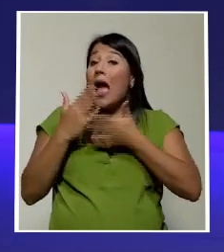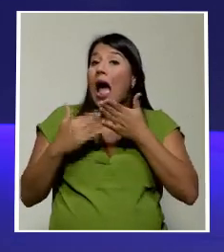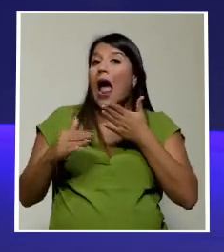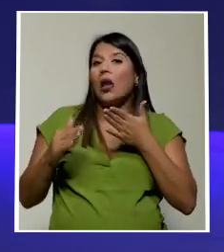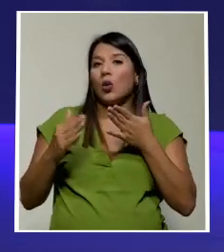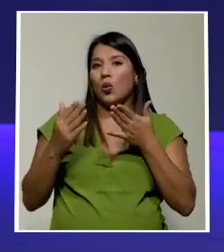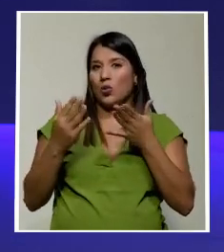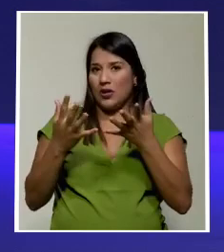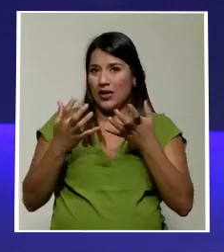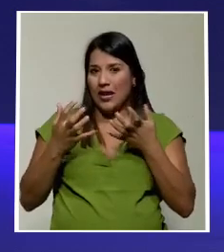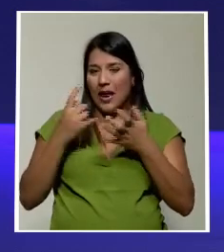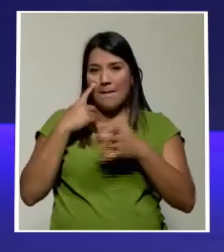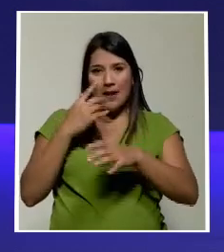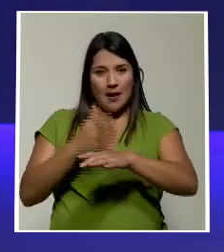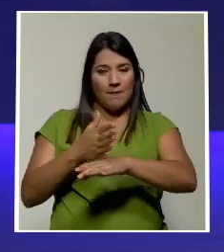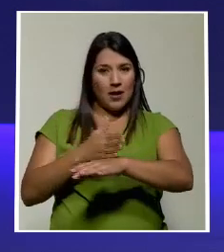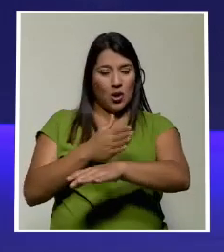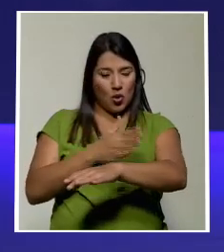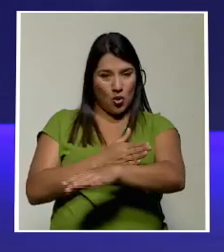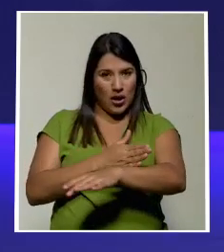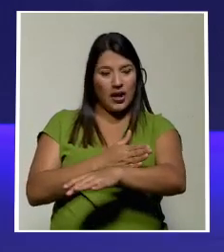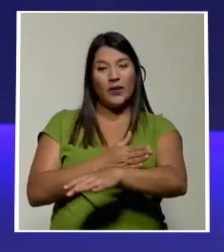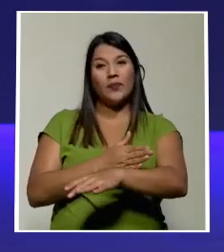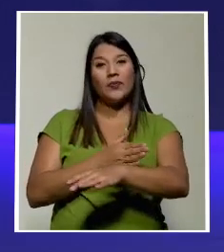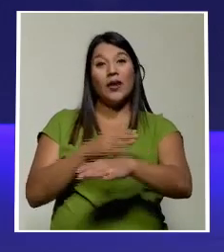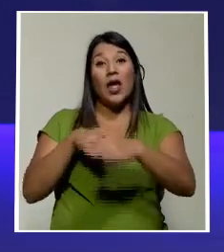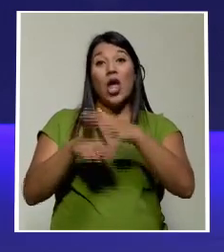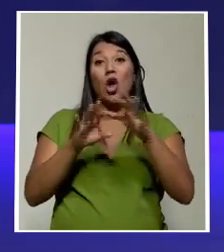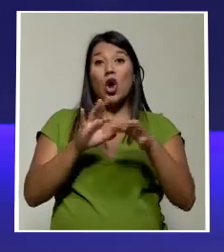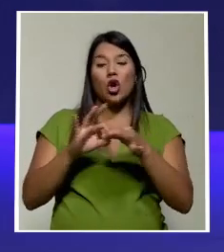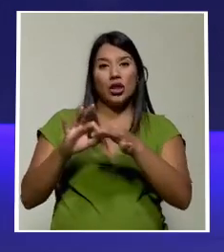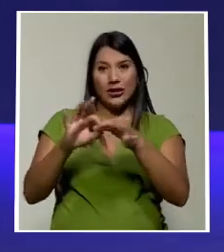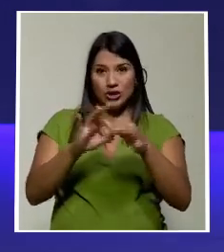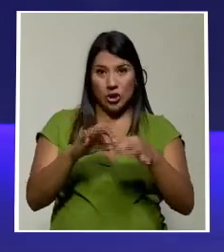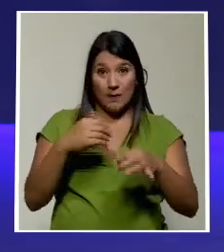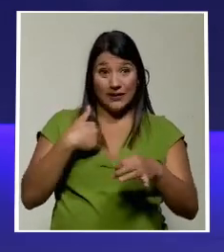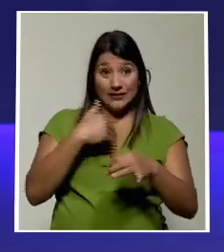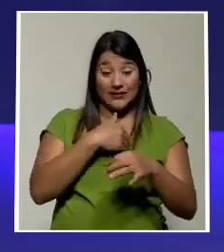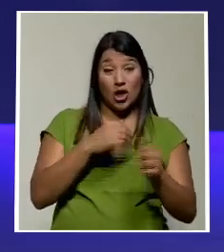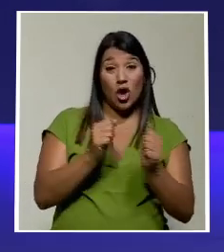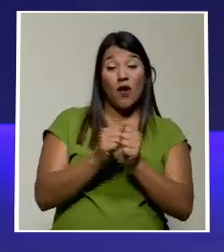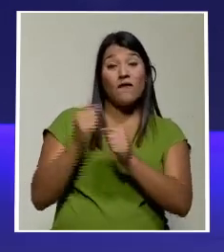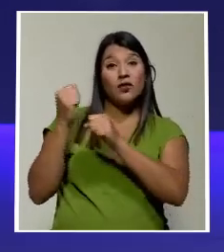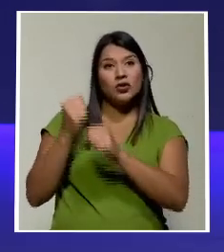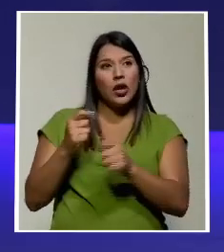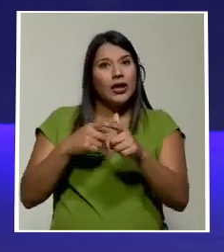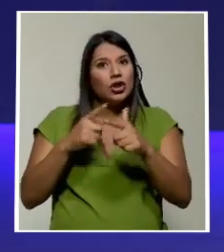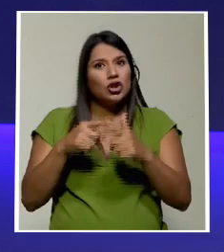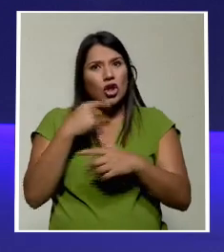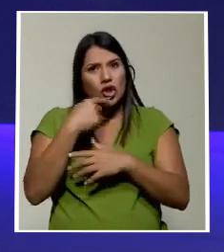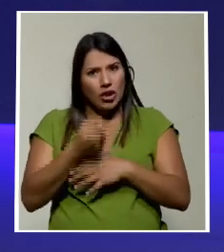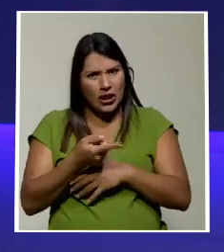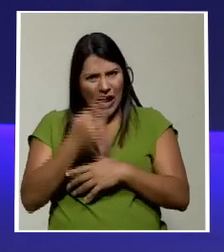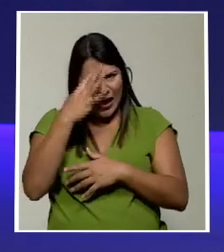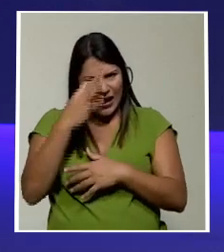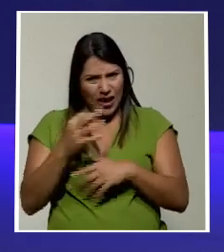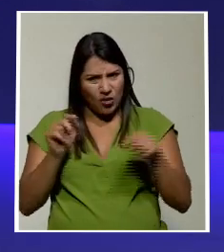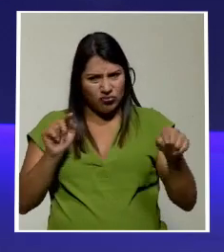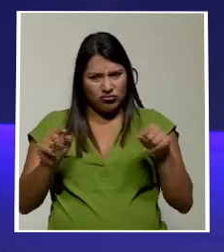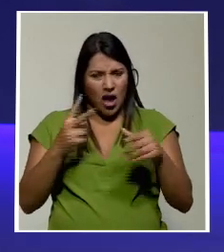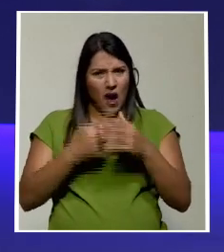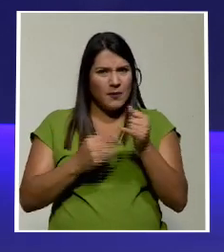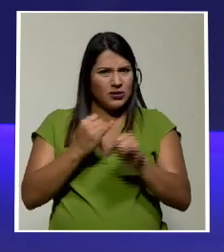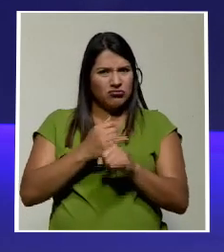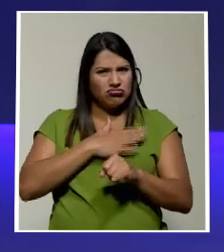mejore en esta coordinación entre el Ministerio de Educación y la Fundación Omar Dengo, lo diga, y creo que las partes están en la mejor disposición de